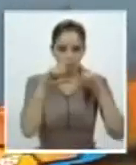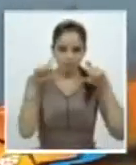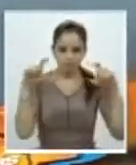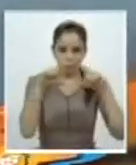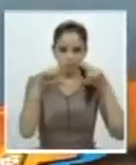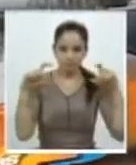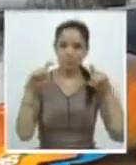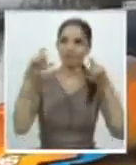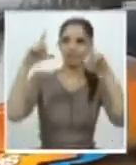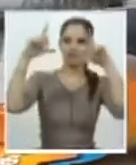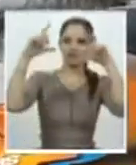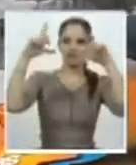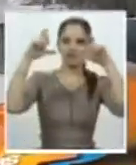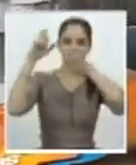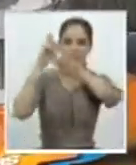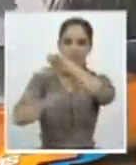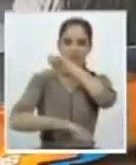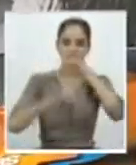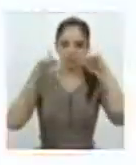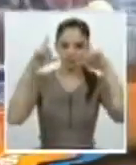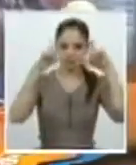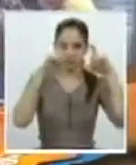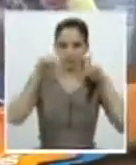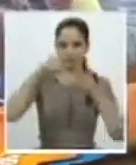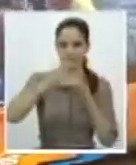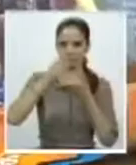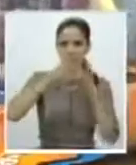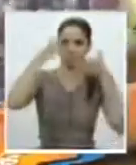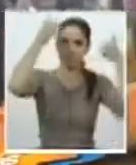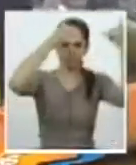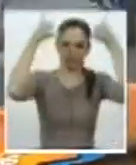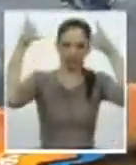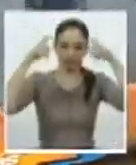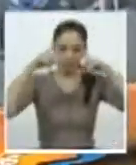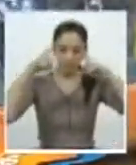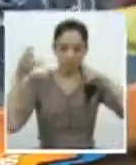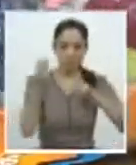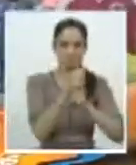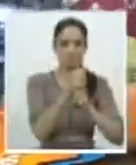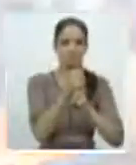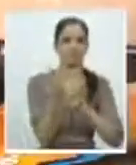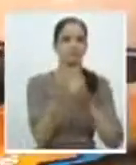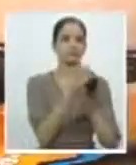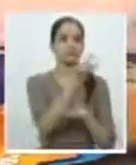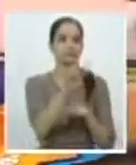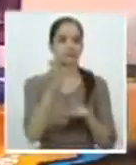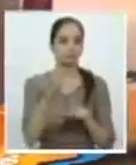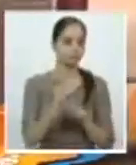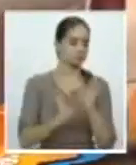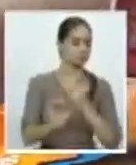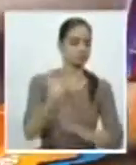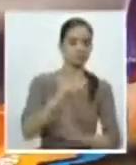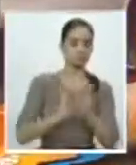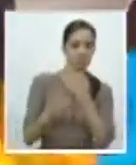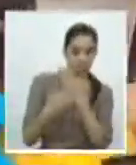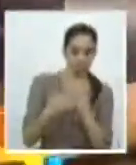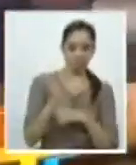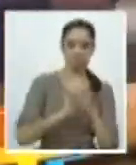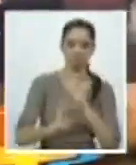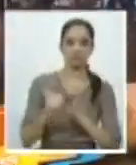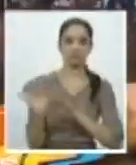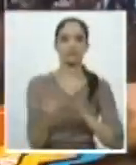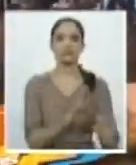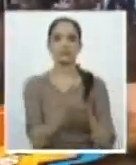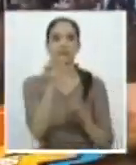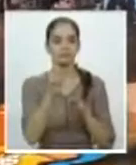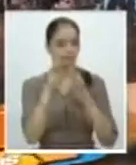de fotodetecciones instaladas en la ciudad. Los motociclistas rechazaron el anuncio. Investigación por crimen. Un